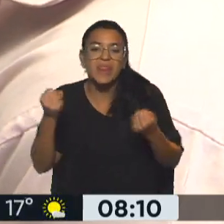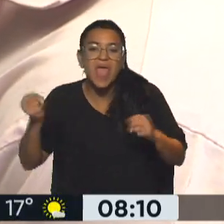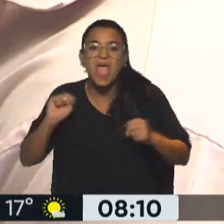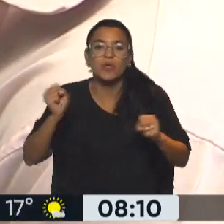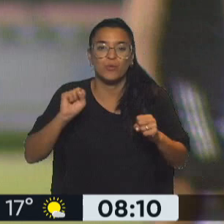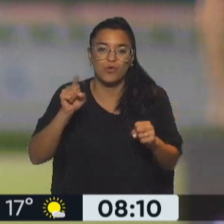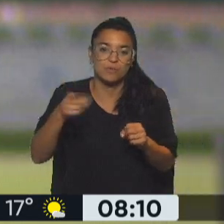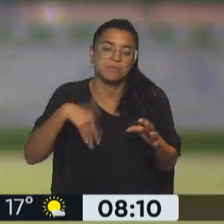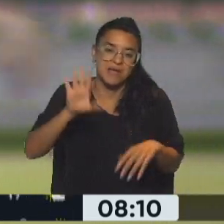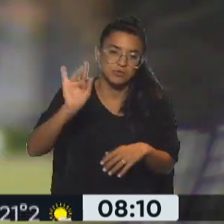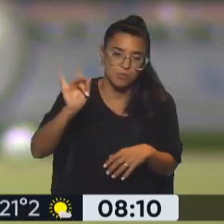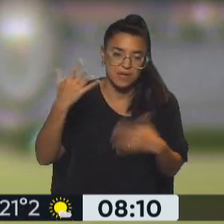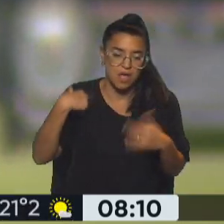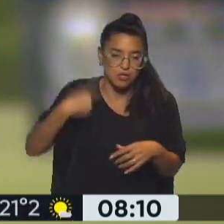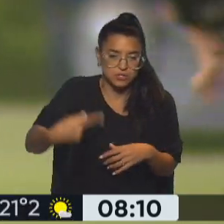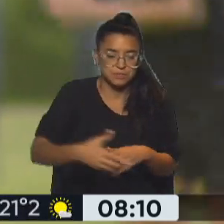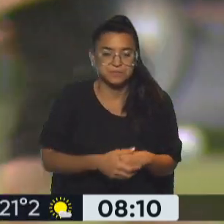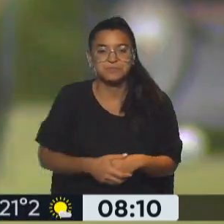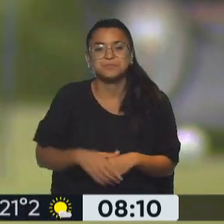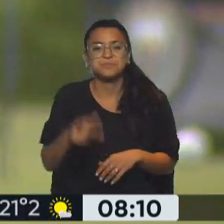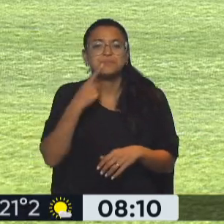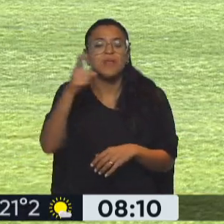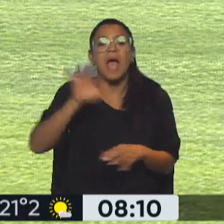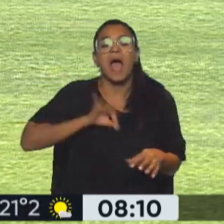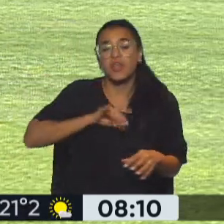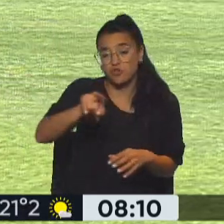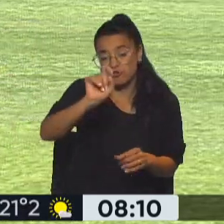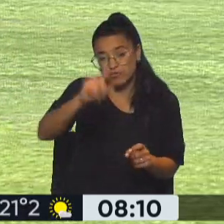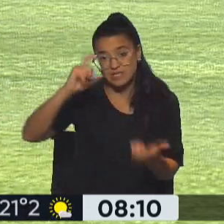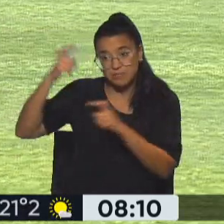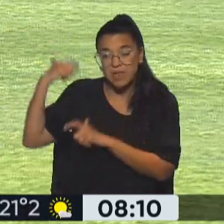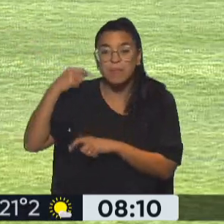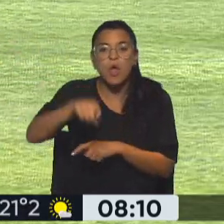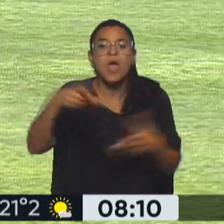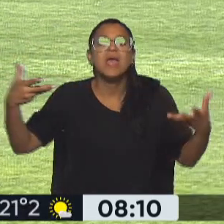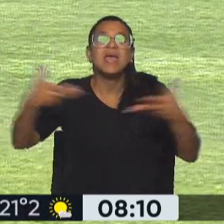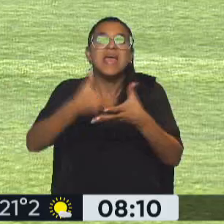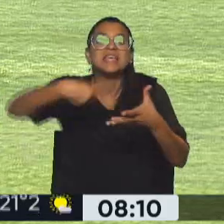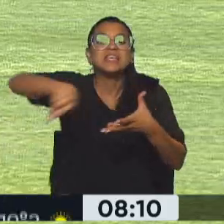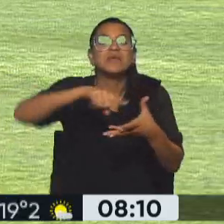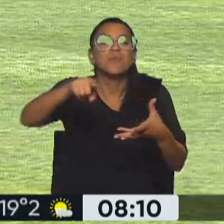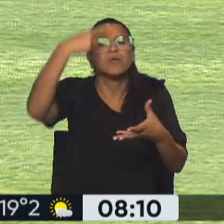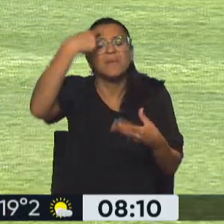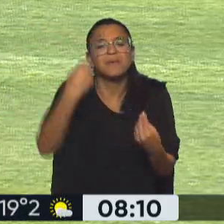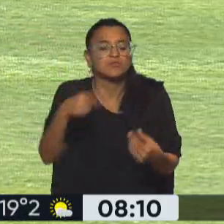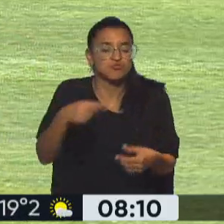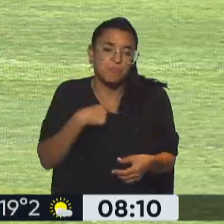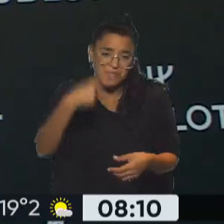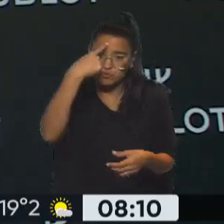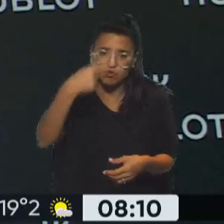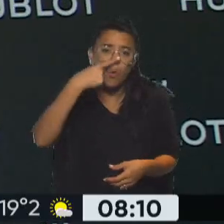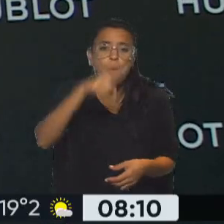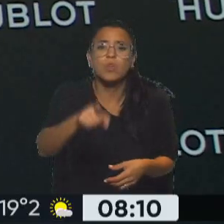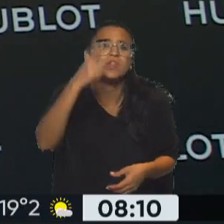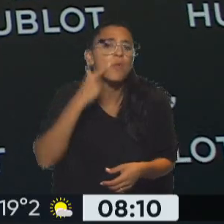siempre es más complicado. Analizando con tu año de experiencia, ¿para qué está esta selección? Yo creo que para llegar hasta el último día del Mundial.